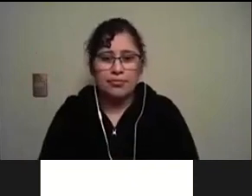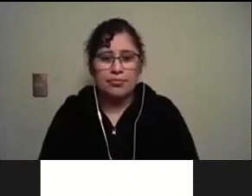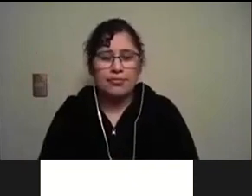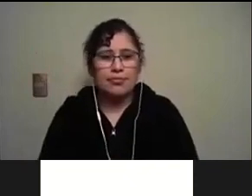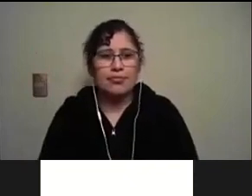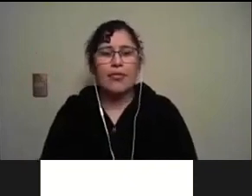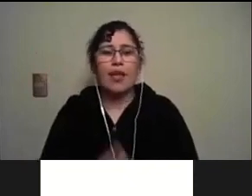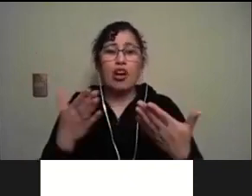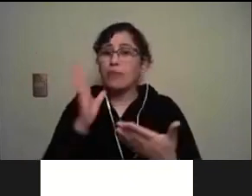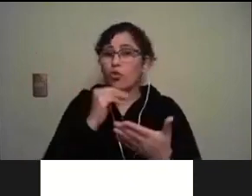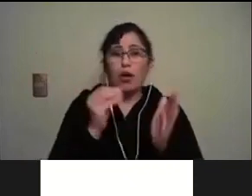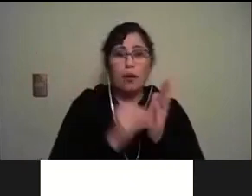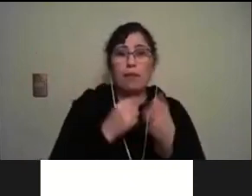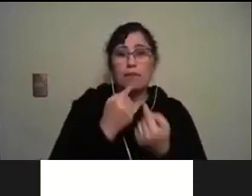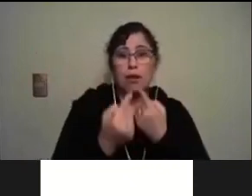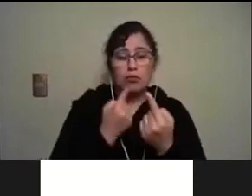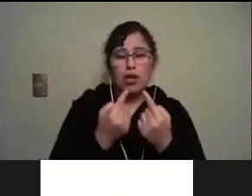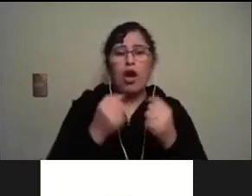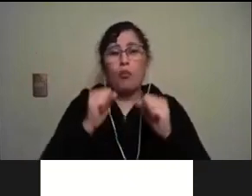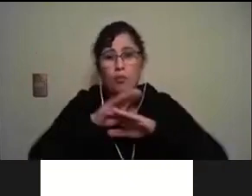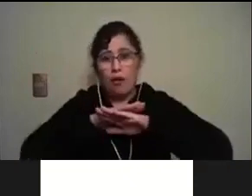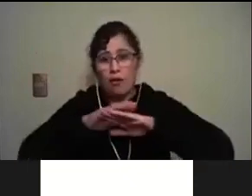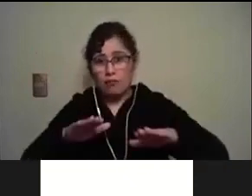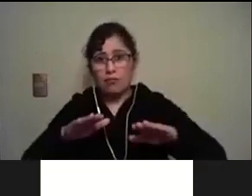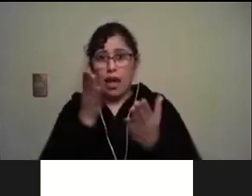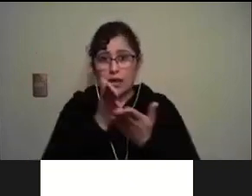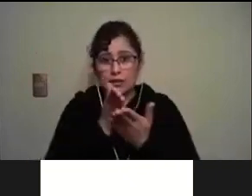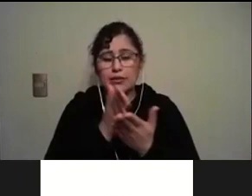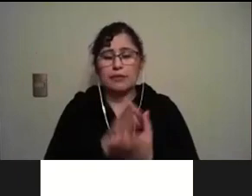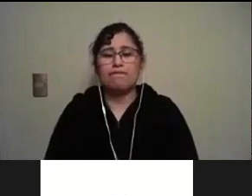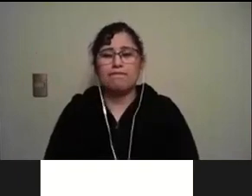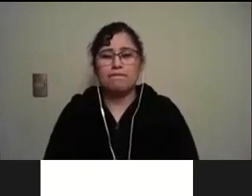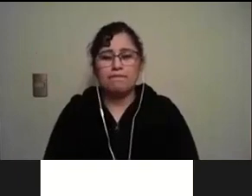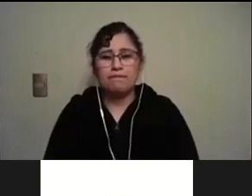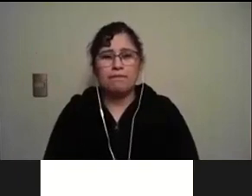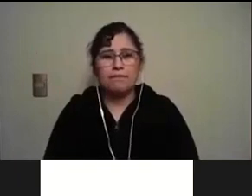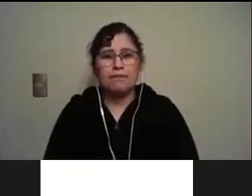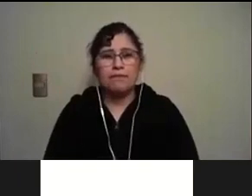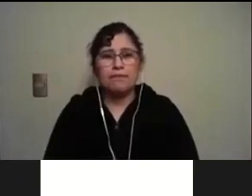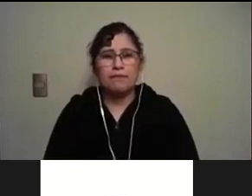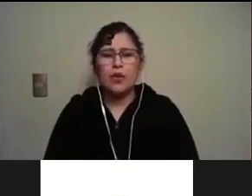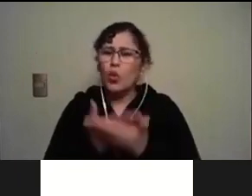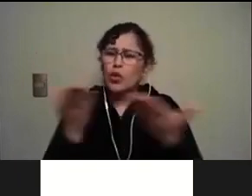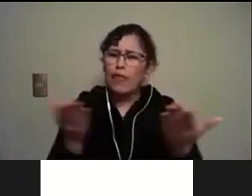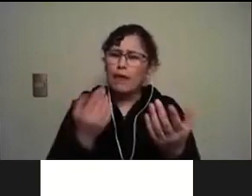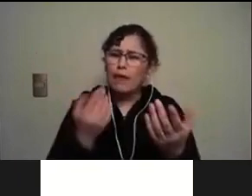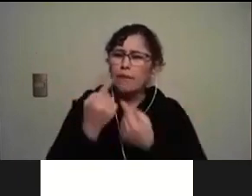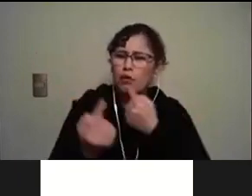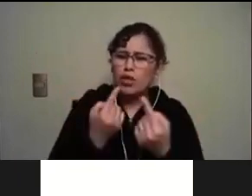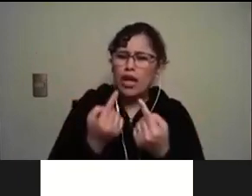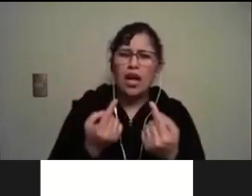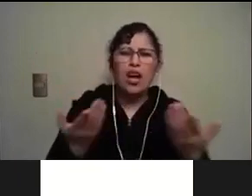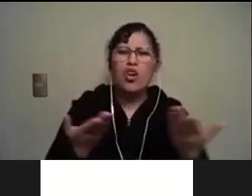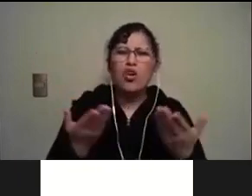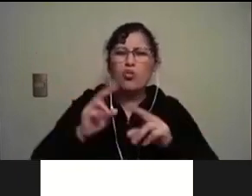Bien, si no hay preguntas, podemos finalizar la cátedra hasta acá. Ya, le hago una consulta. ¿Ustedes las clases las suben a un Gmail